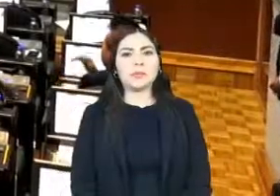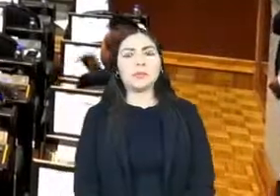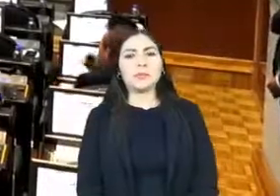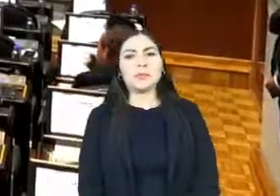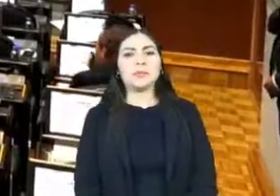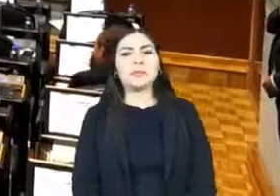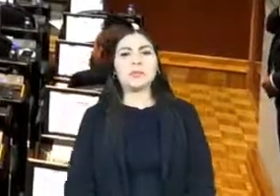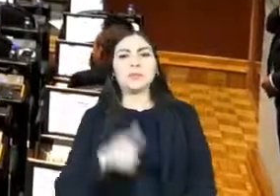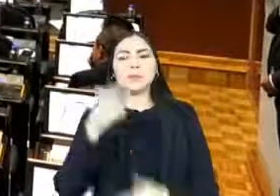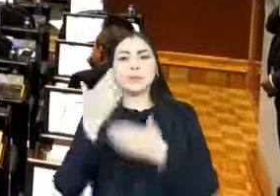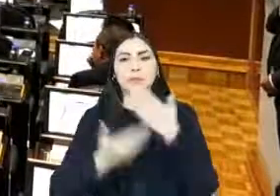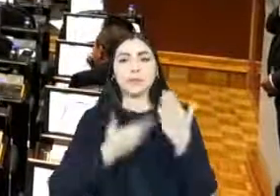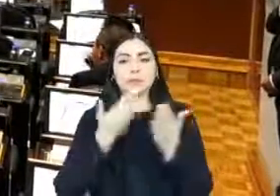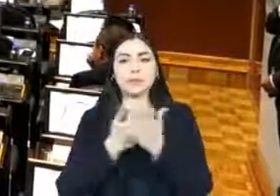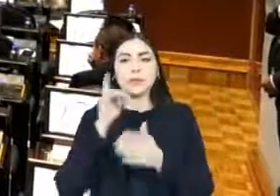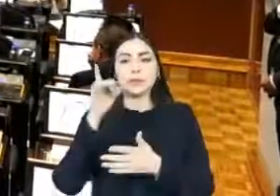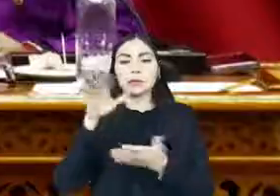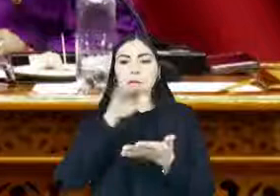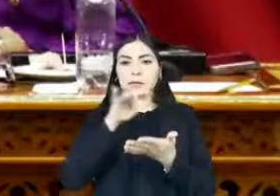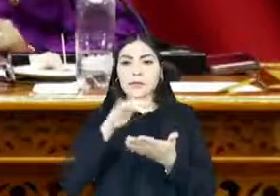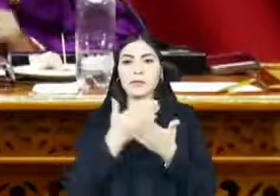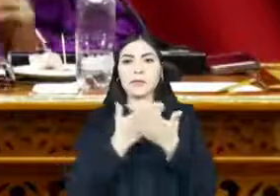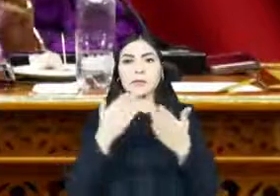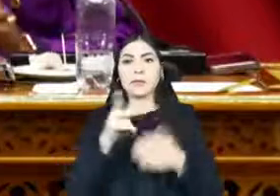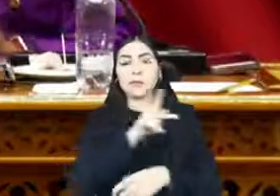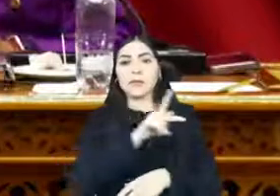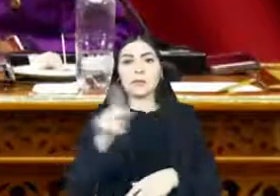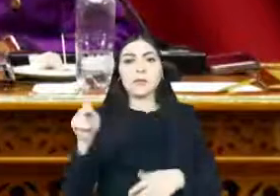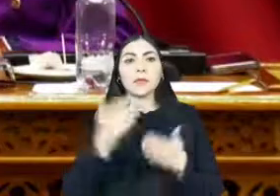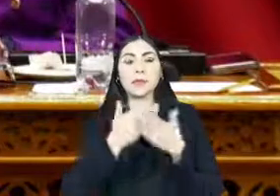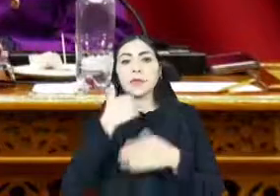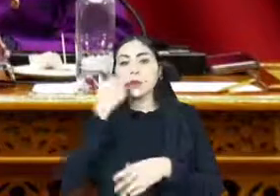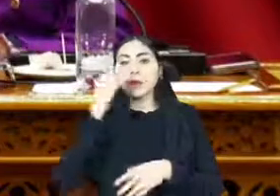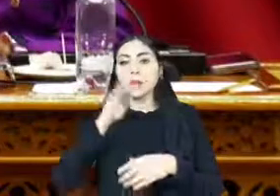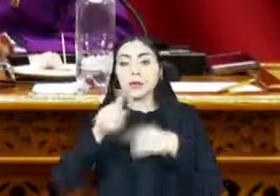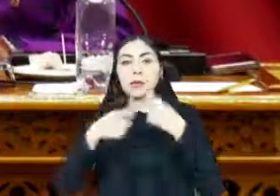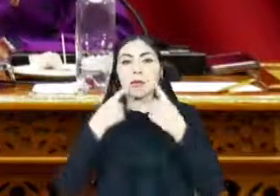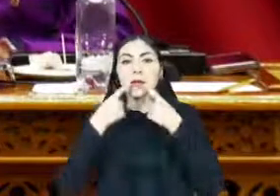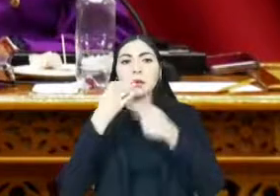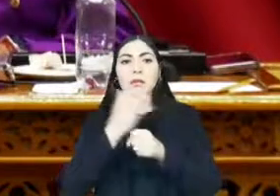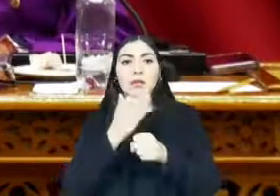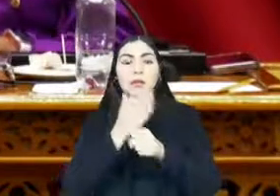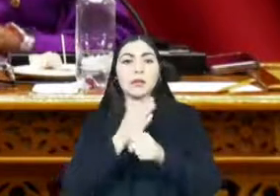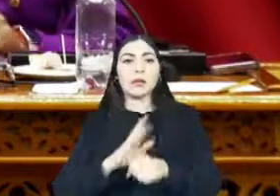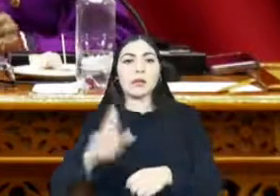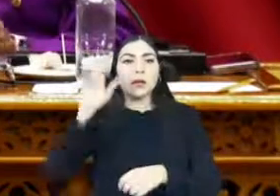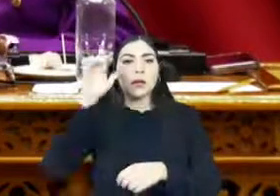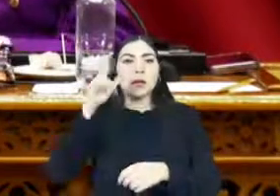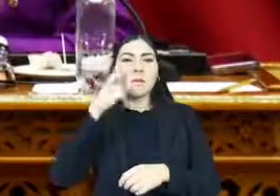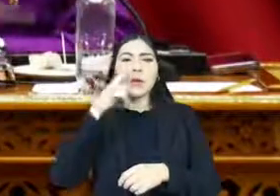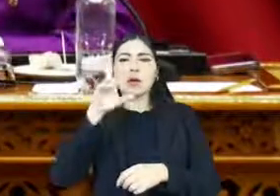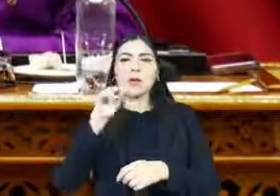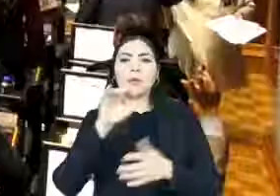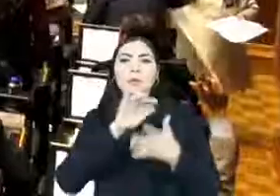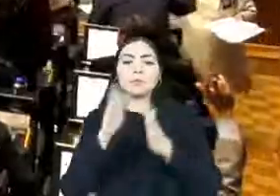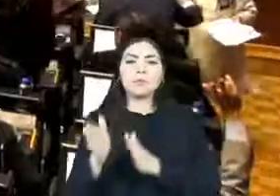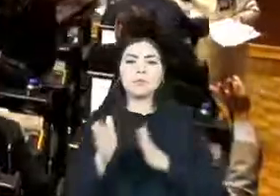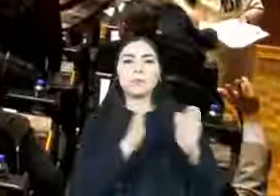con sus antecedentes pido a quienes estén por su turno a discusión se sirvan levantar la mano